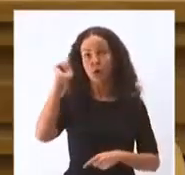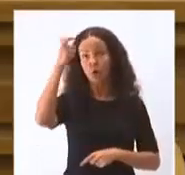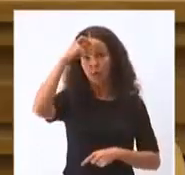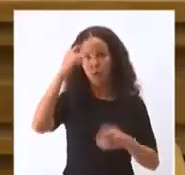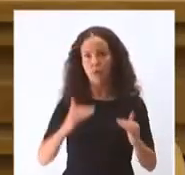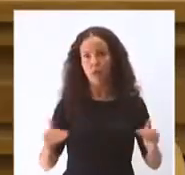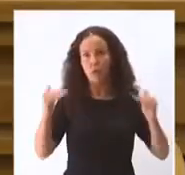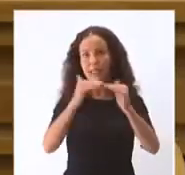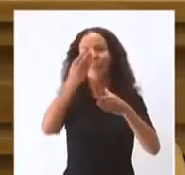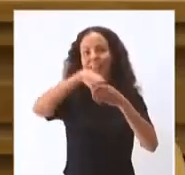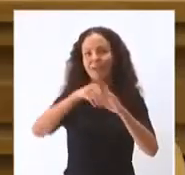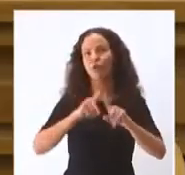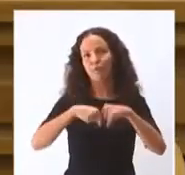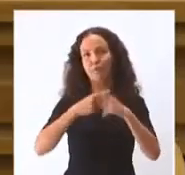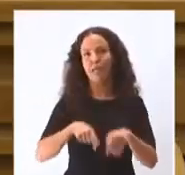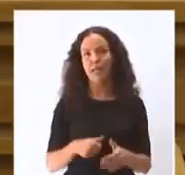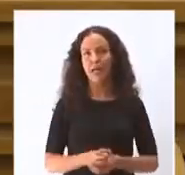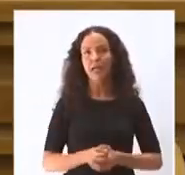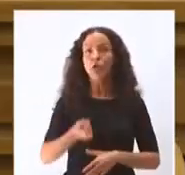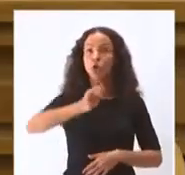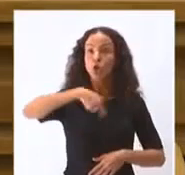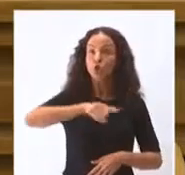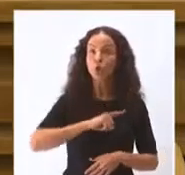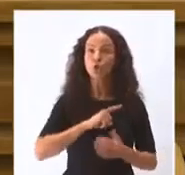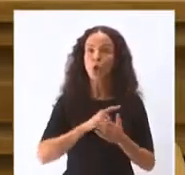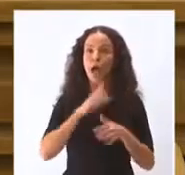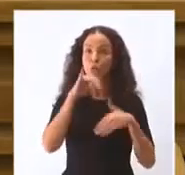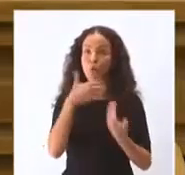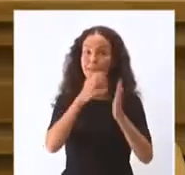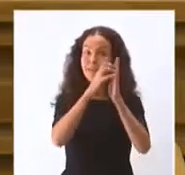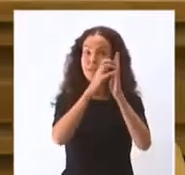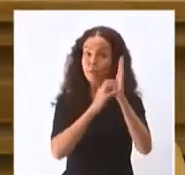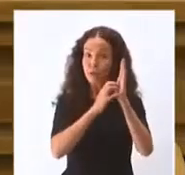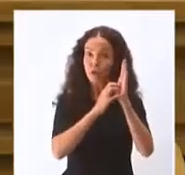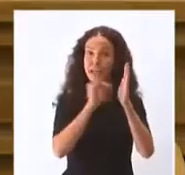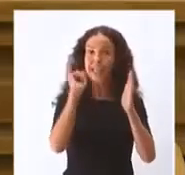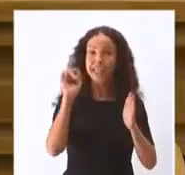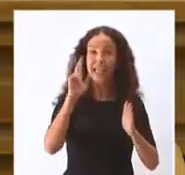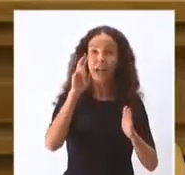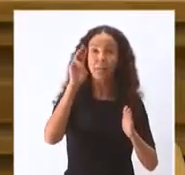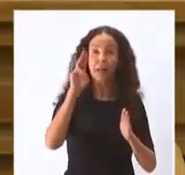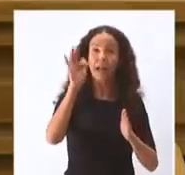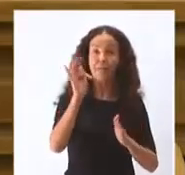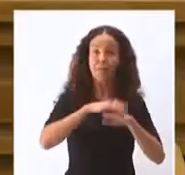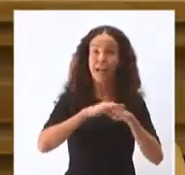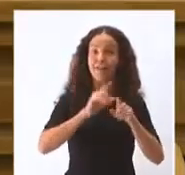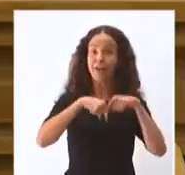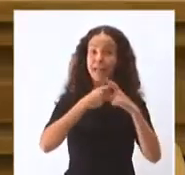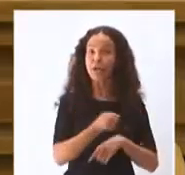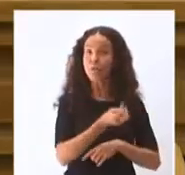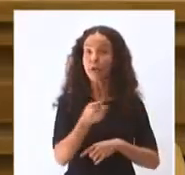en el núcleo familiar vamos a extender la actual deducción en el irpf para familias numerosas a las